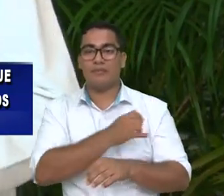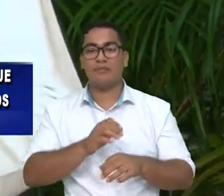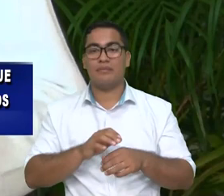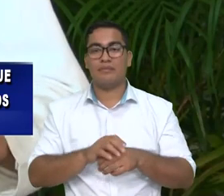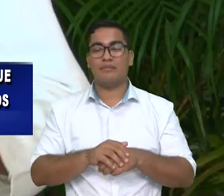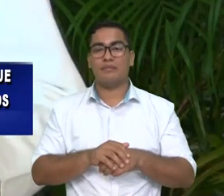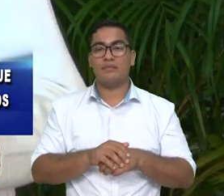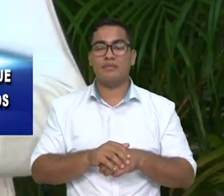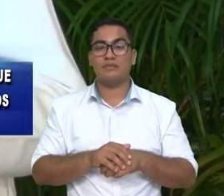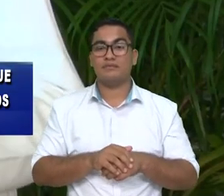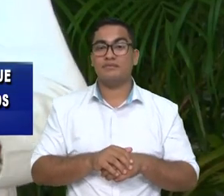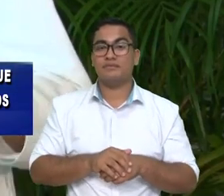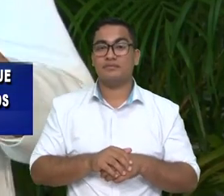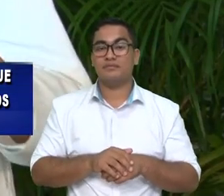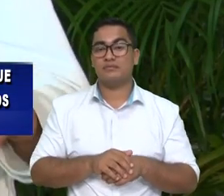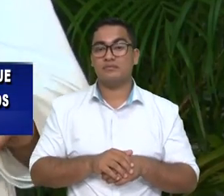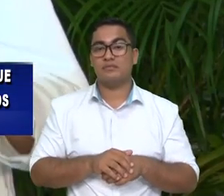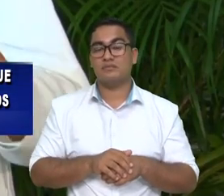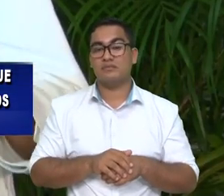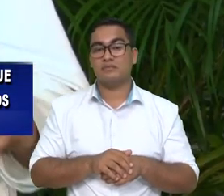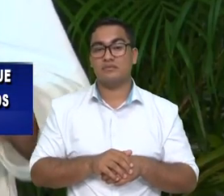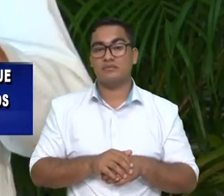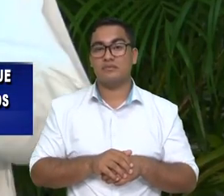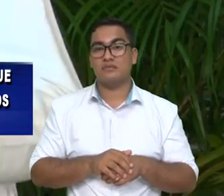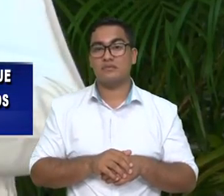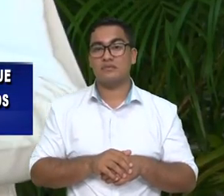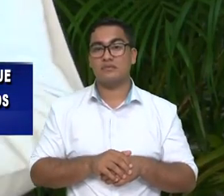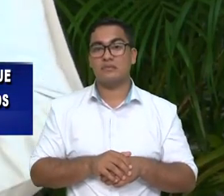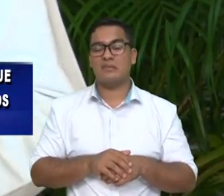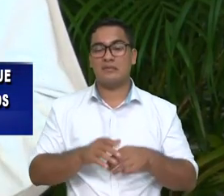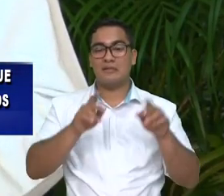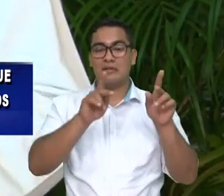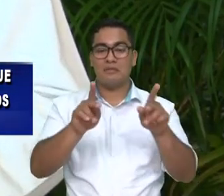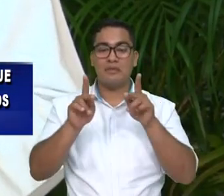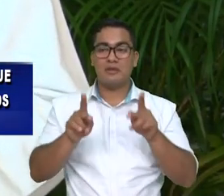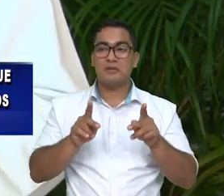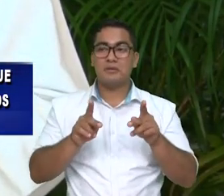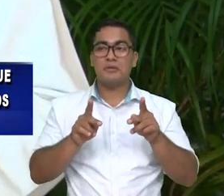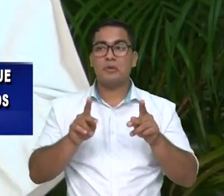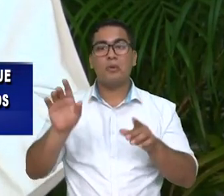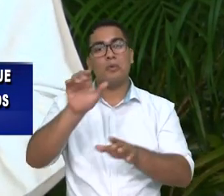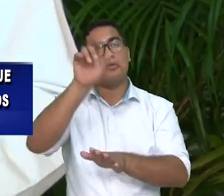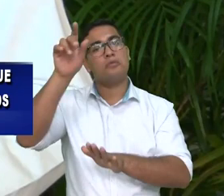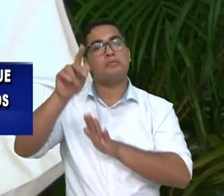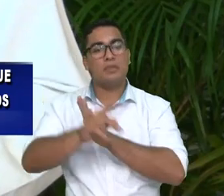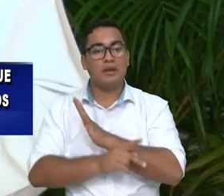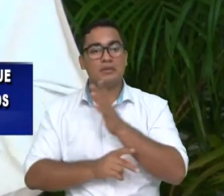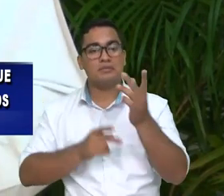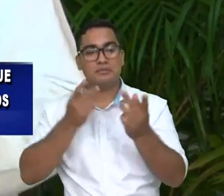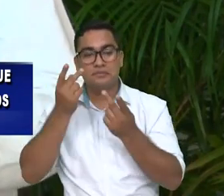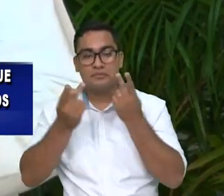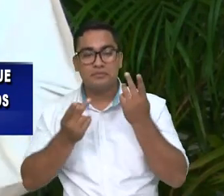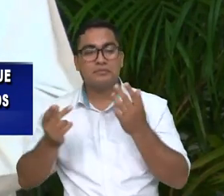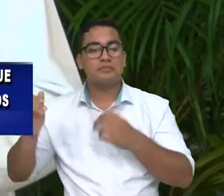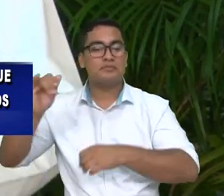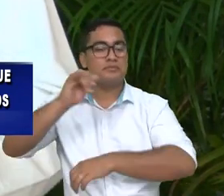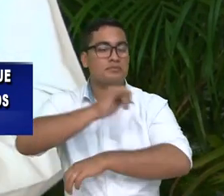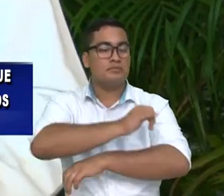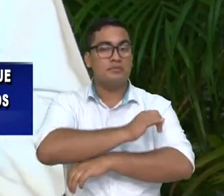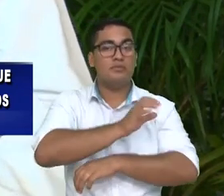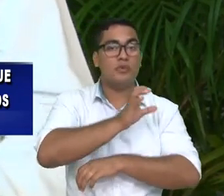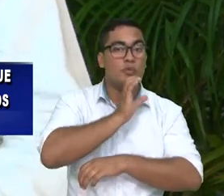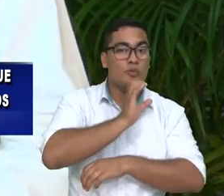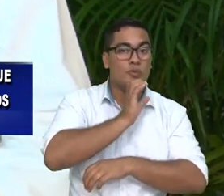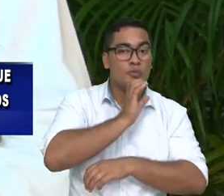En su gran mayoría han sido pacientes que han llegado de otros países, y se ha hecho un